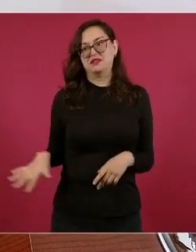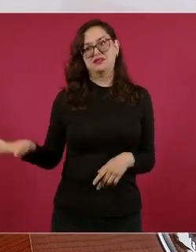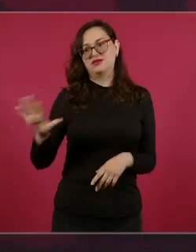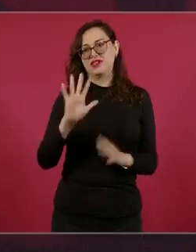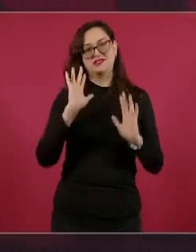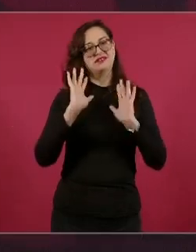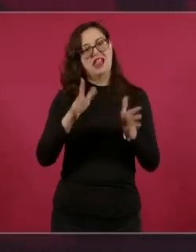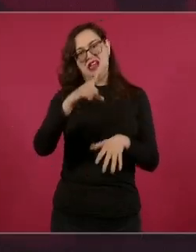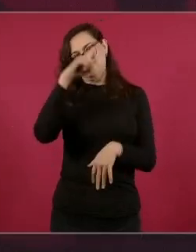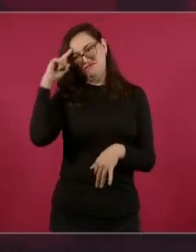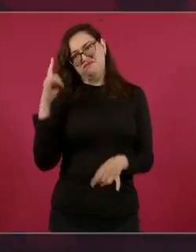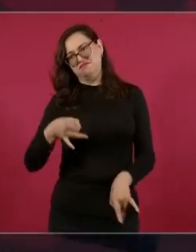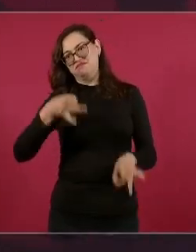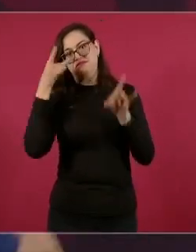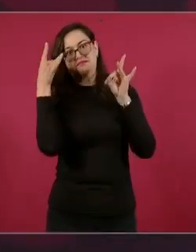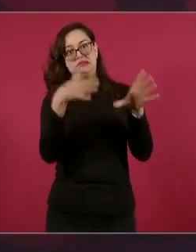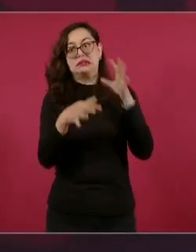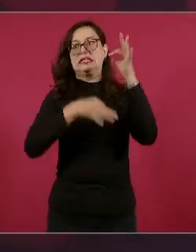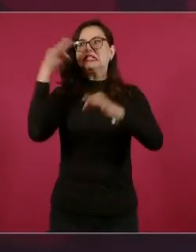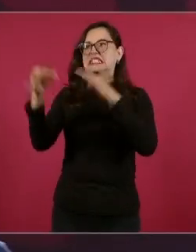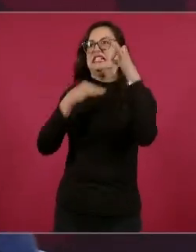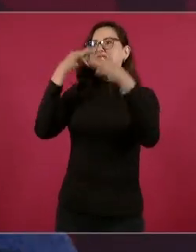Ahí sí el poder mediático